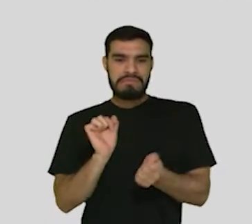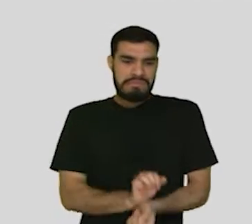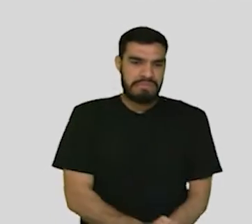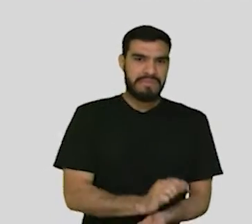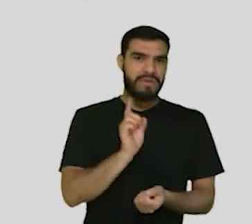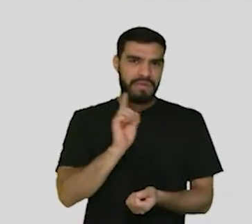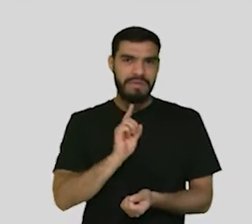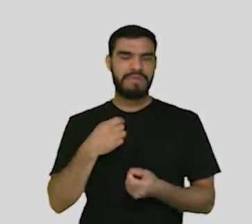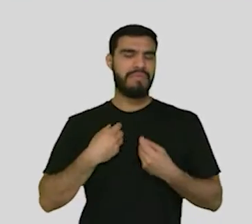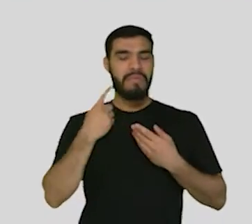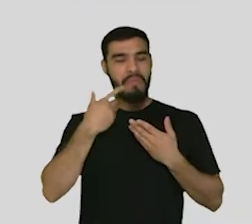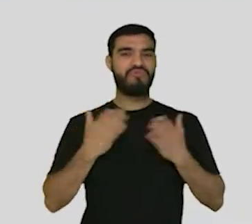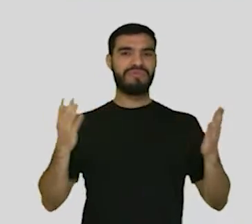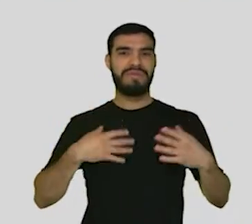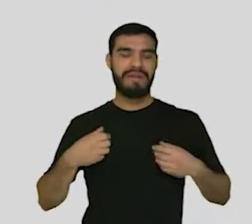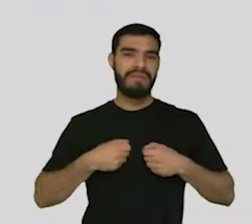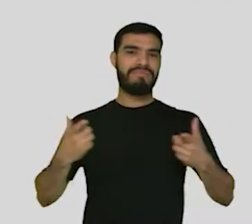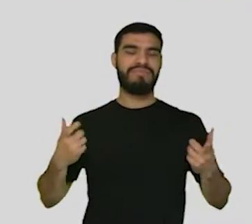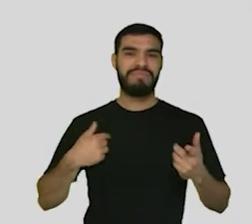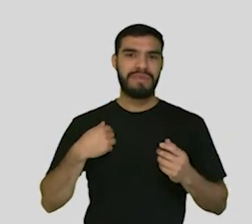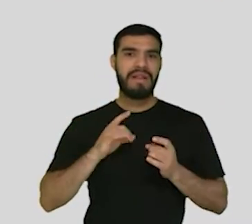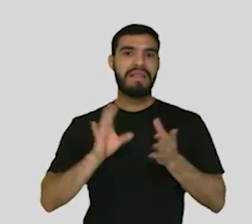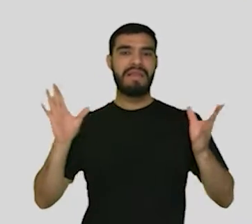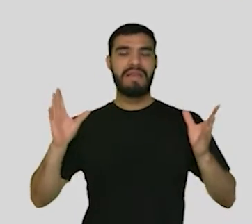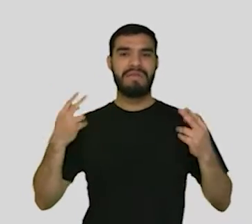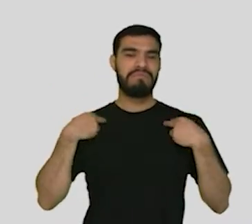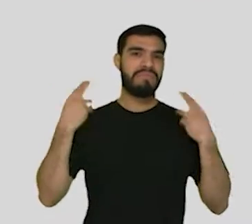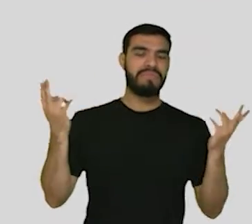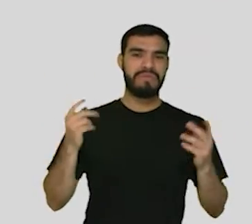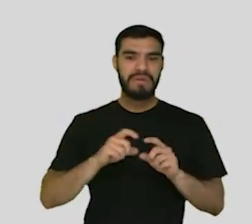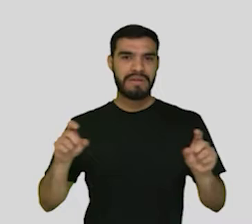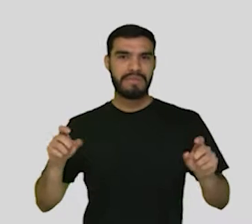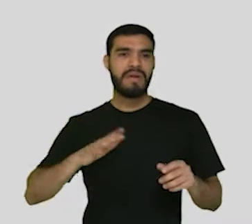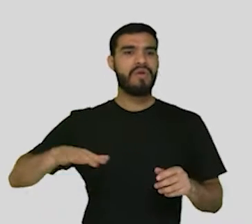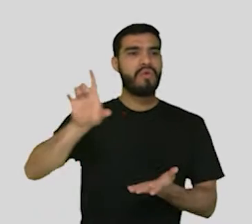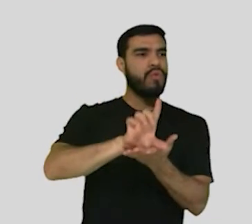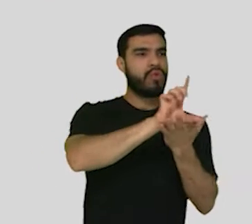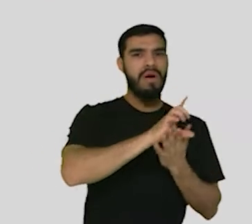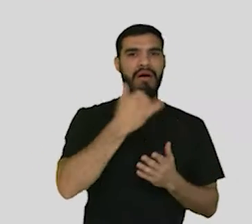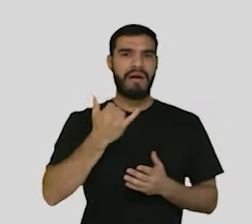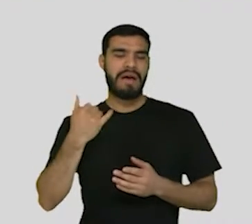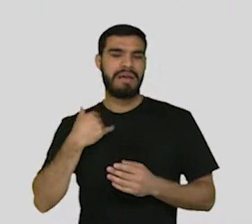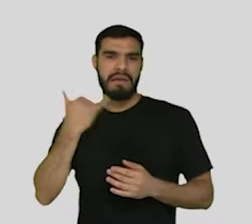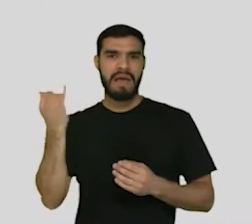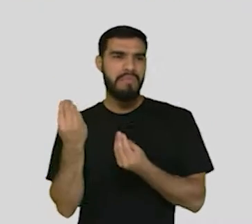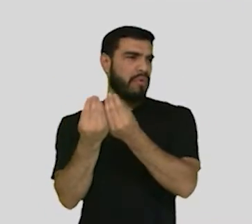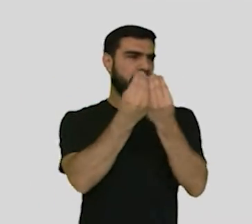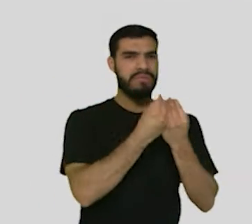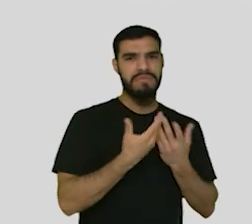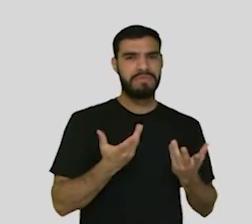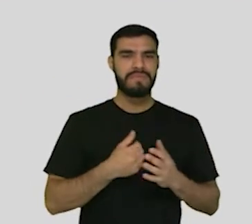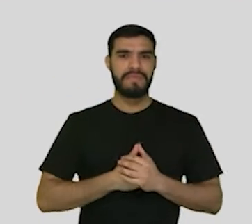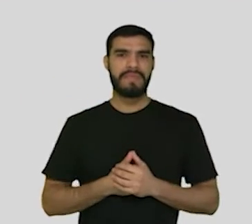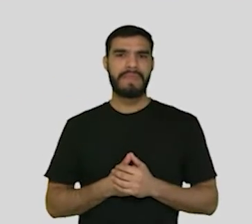jape. Mamó ay me jape. Mamó ñay me jape. Ayepa, ya ya po vana o pe va pe te envía po y catón